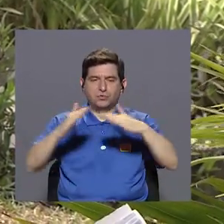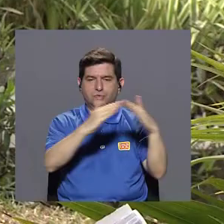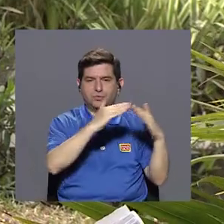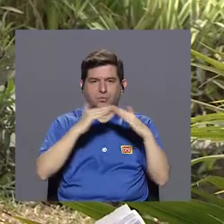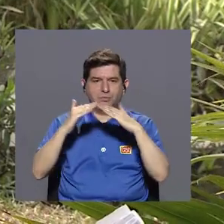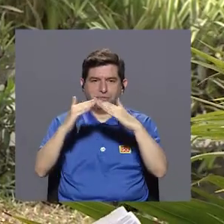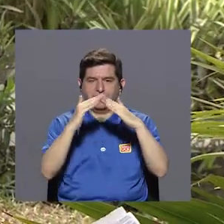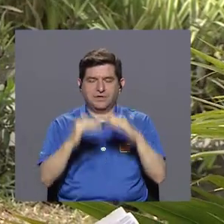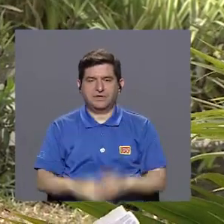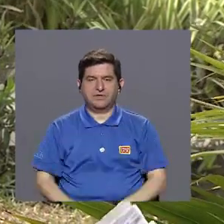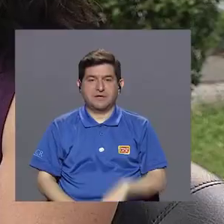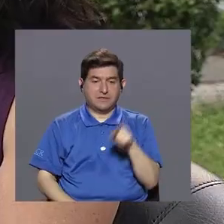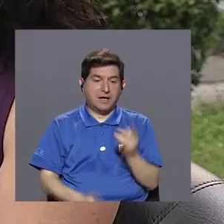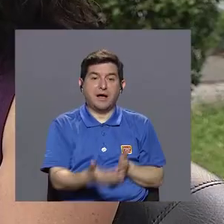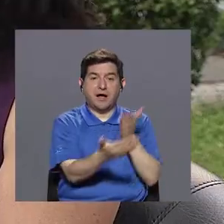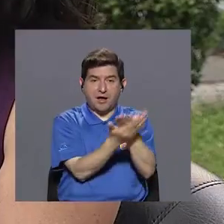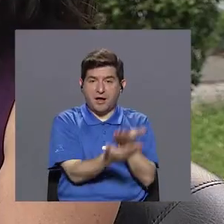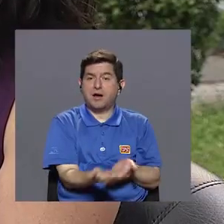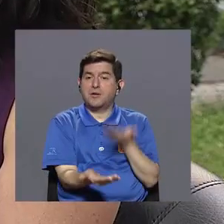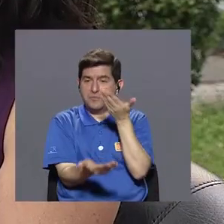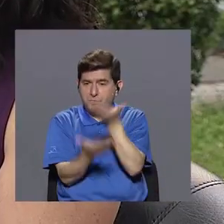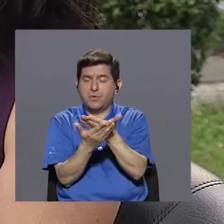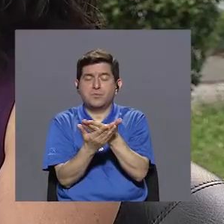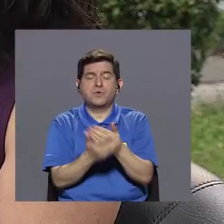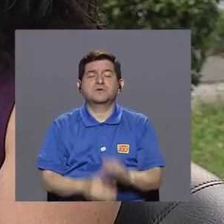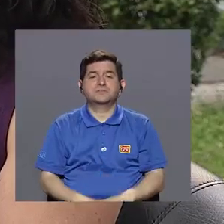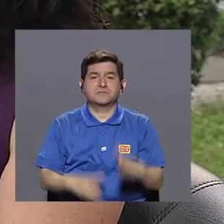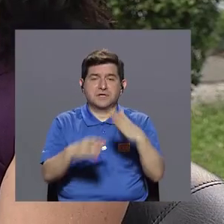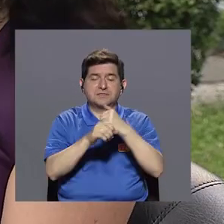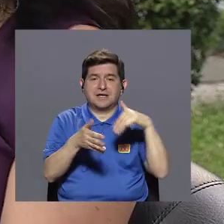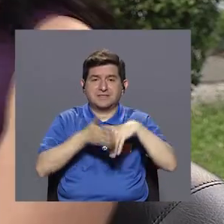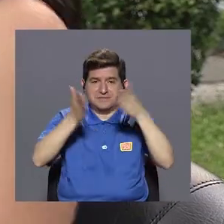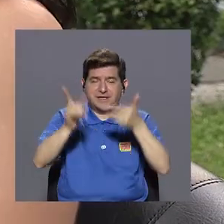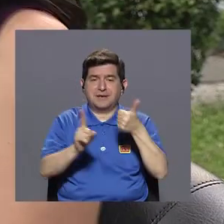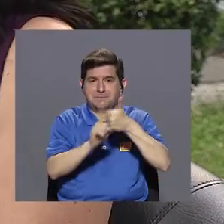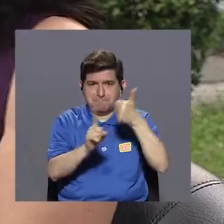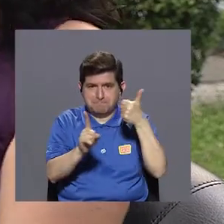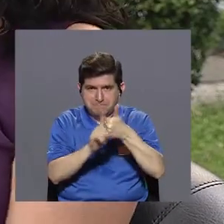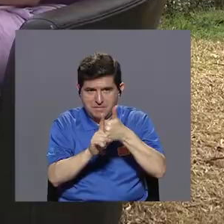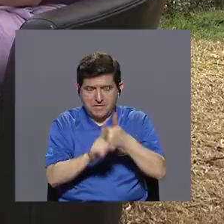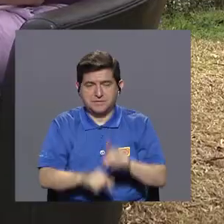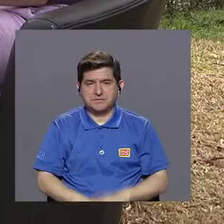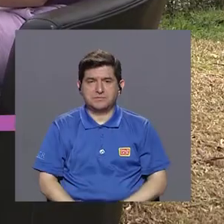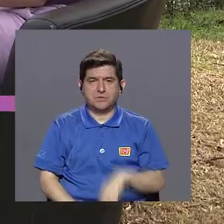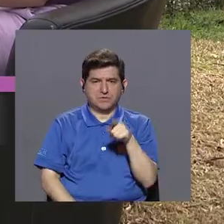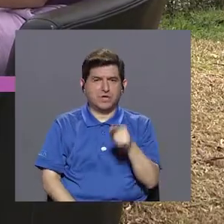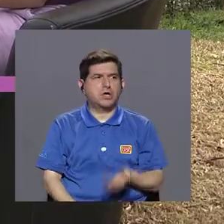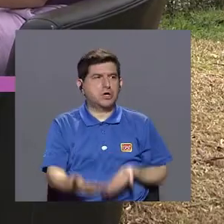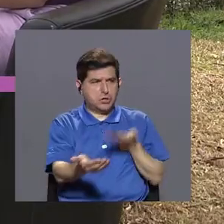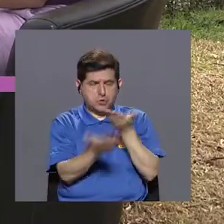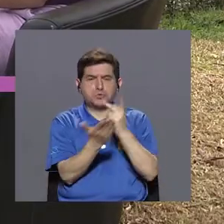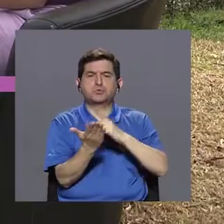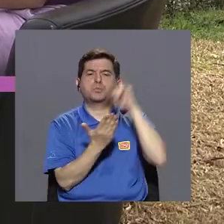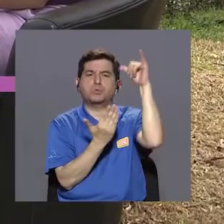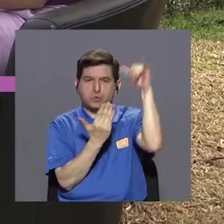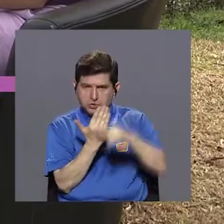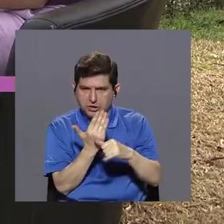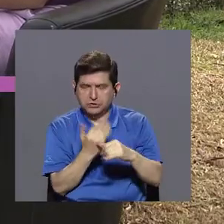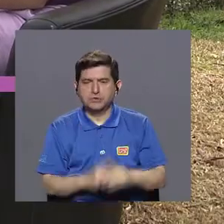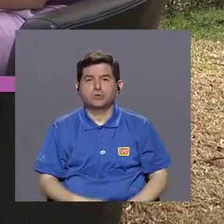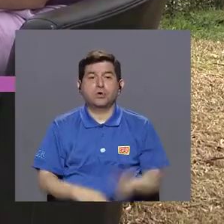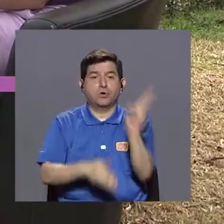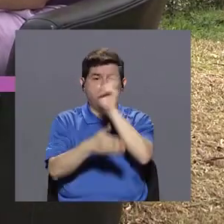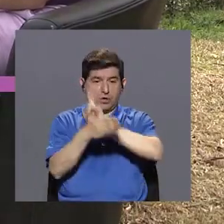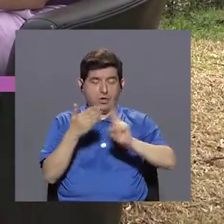los espacios comunitarios. Ahí son propuestas que hacen, que llevan a cabo los estudiantes. Los estudiantes proponen un